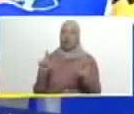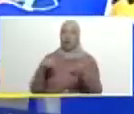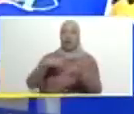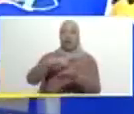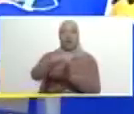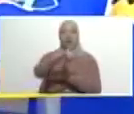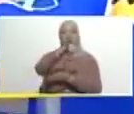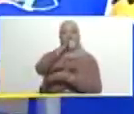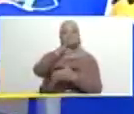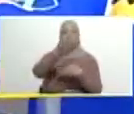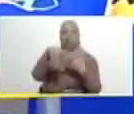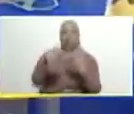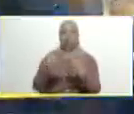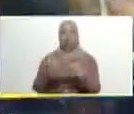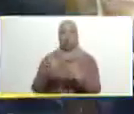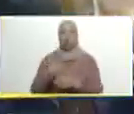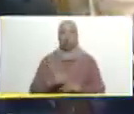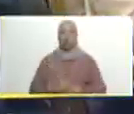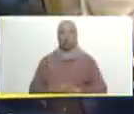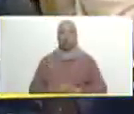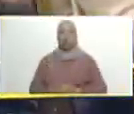aéreas.